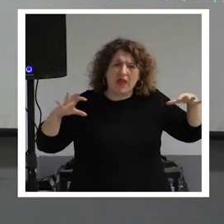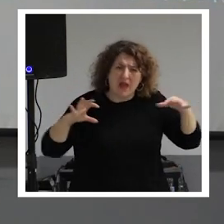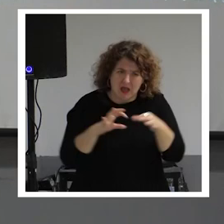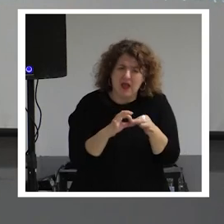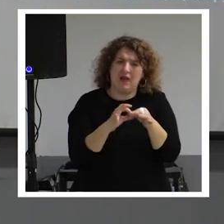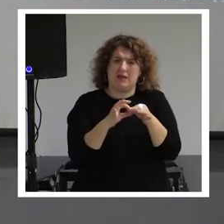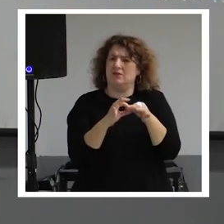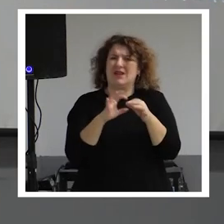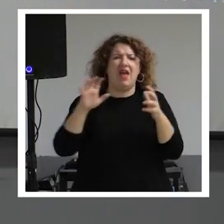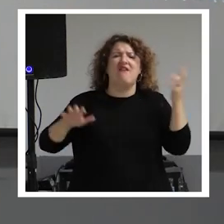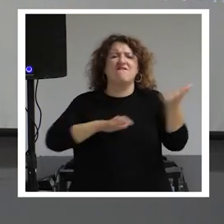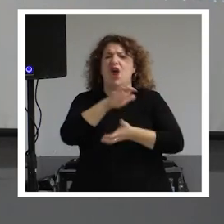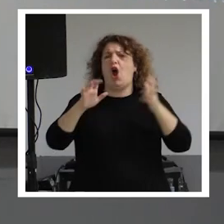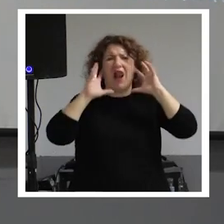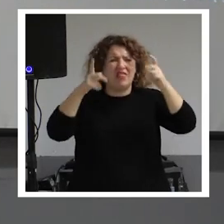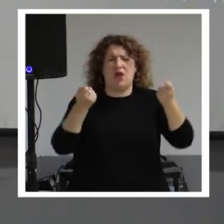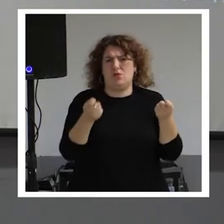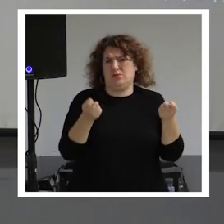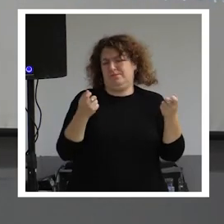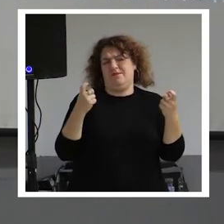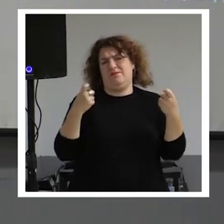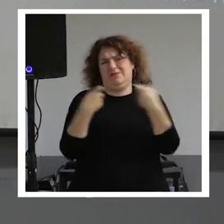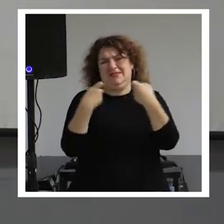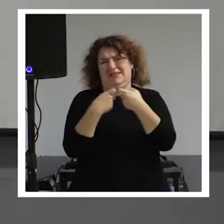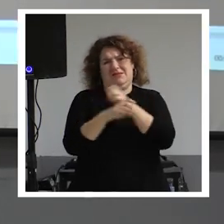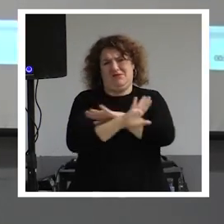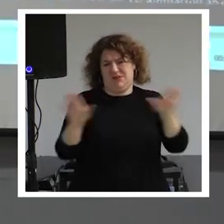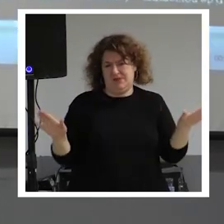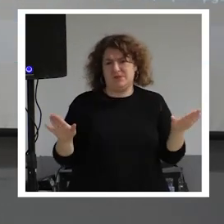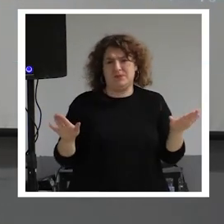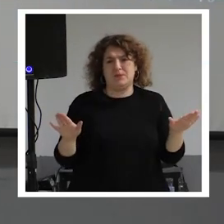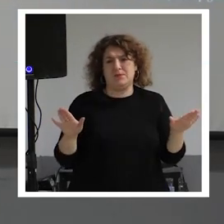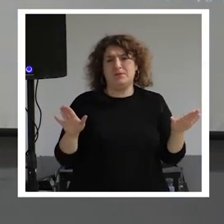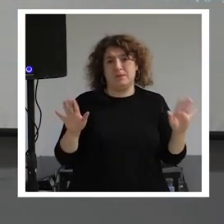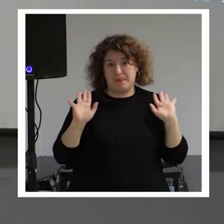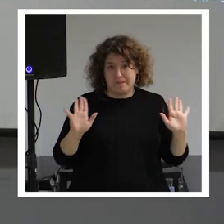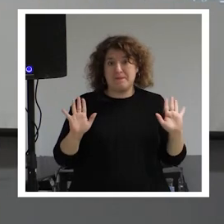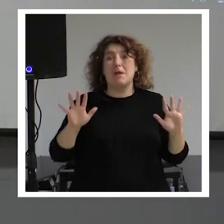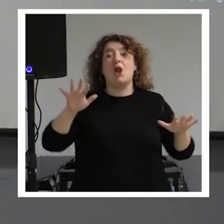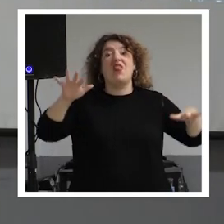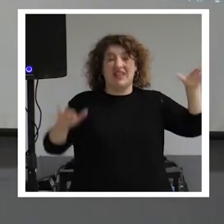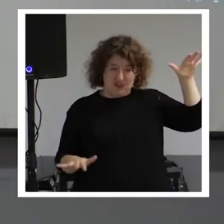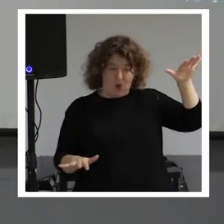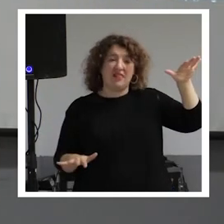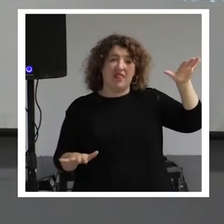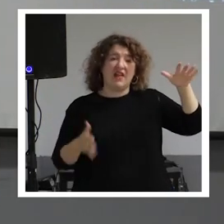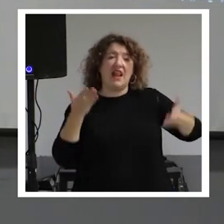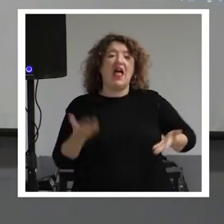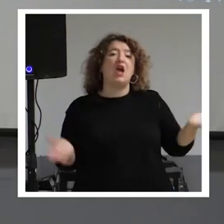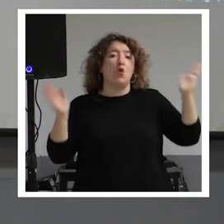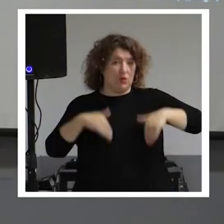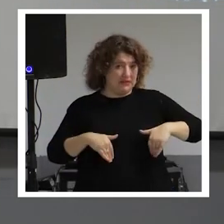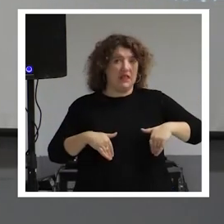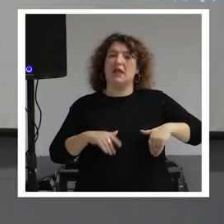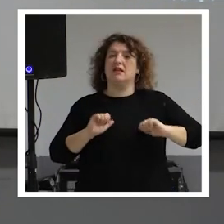es que nuestro país pueda encontrar la paz consigo mismo nosotros tenemos un país que Puede unirse que puede encontrar algo en común y que